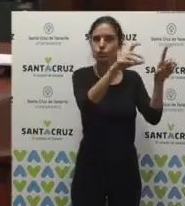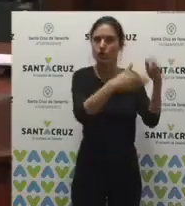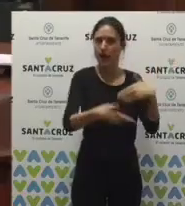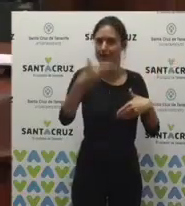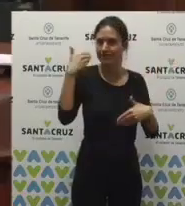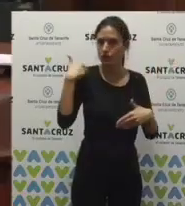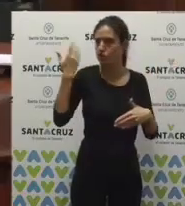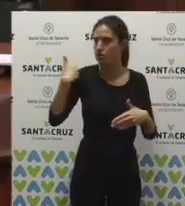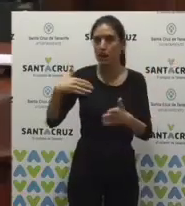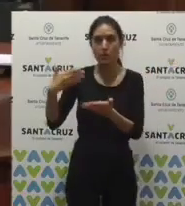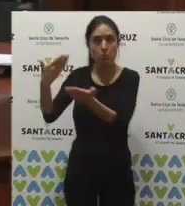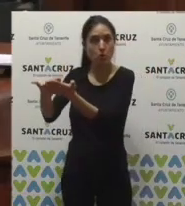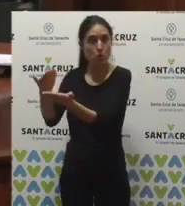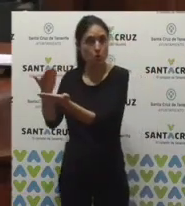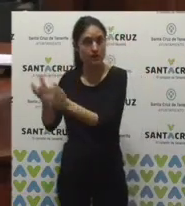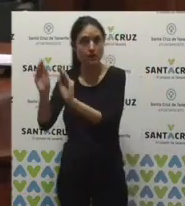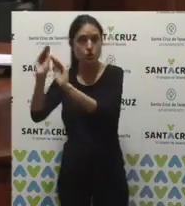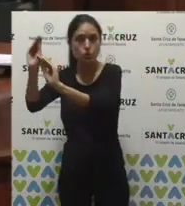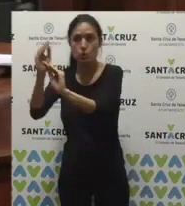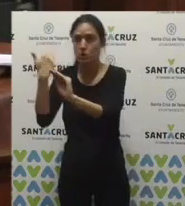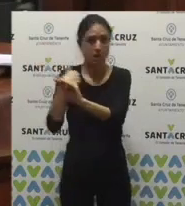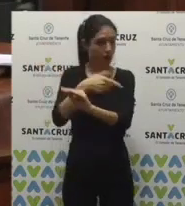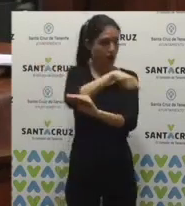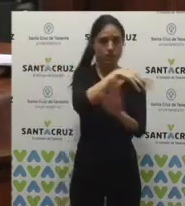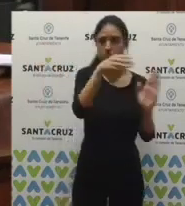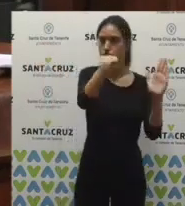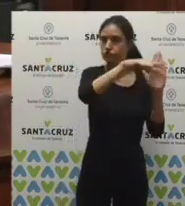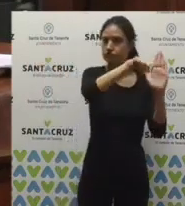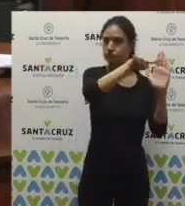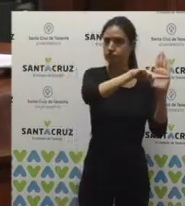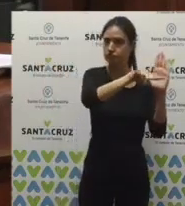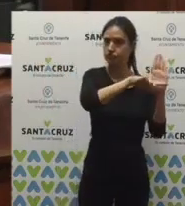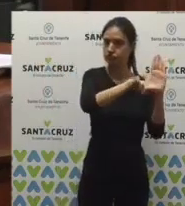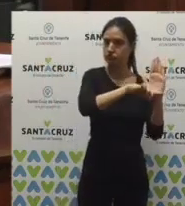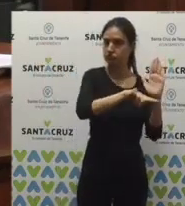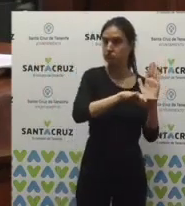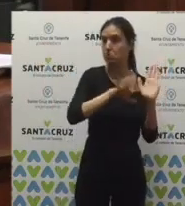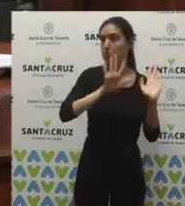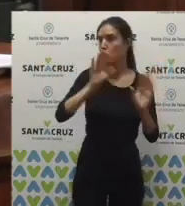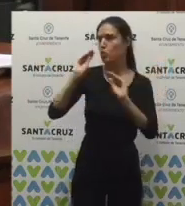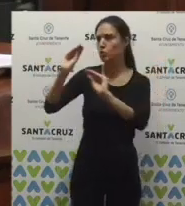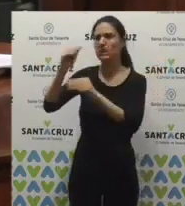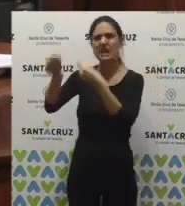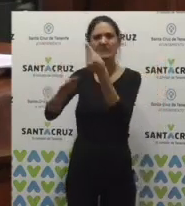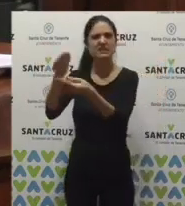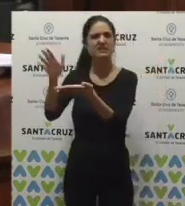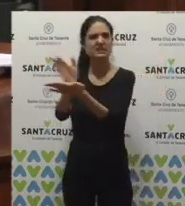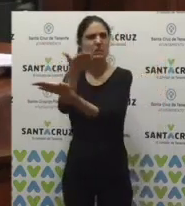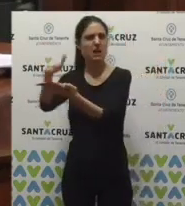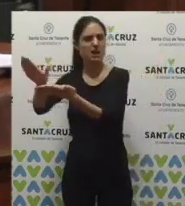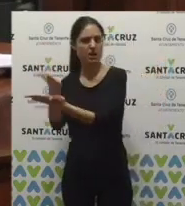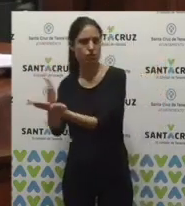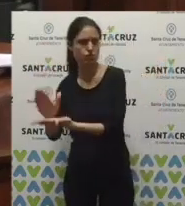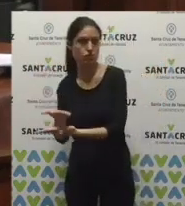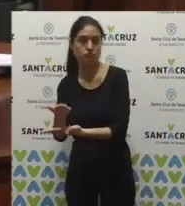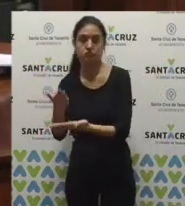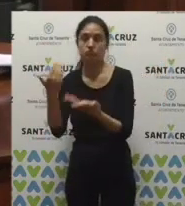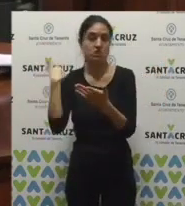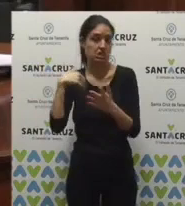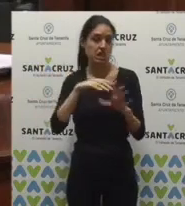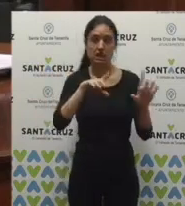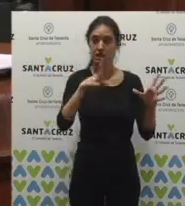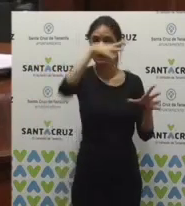que usted hace de manera separada en distintos puntos en unos casos ya están contempladas en la moción